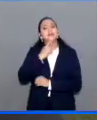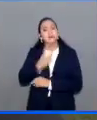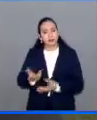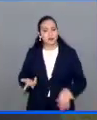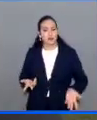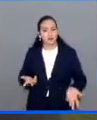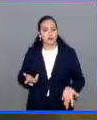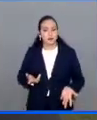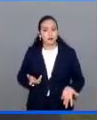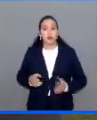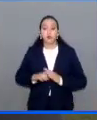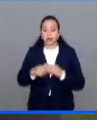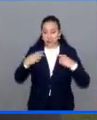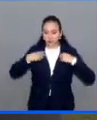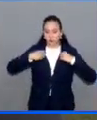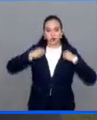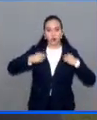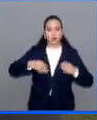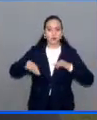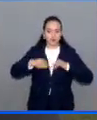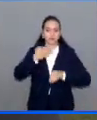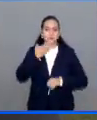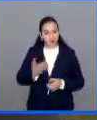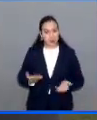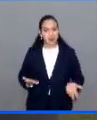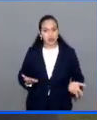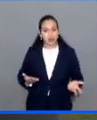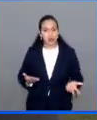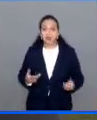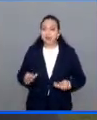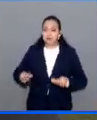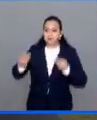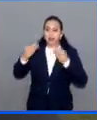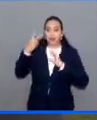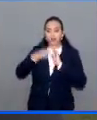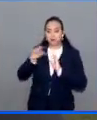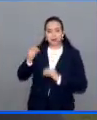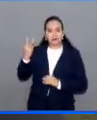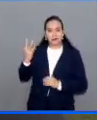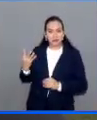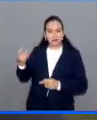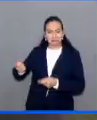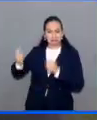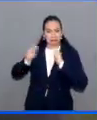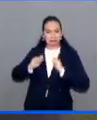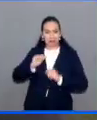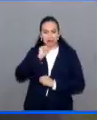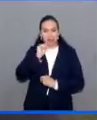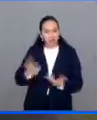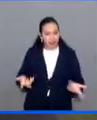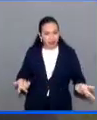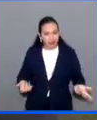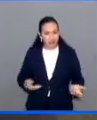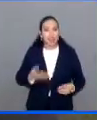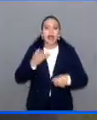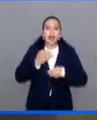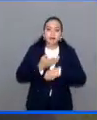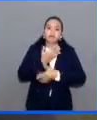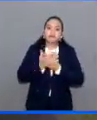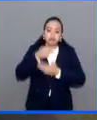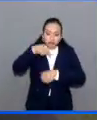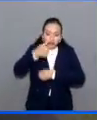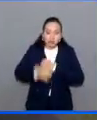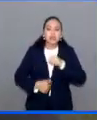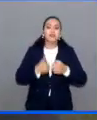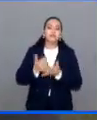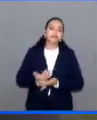de trabajo digna, que no se nos entregó en 2024. Actualmente hay un proceso del 2025 que pareciera ser que viene